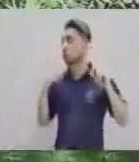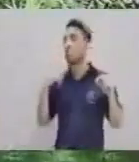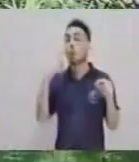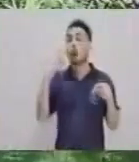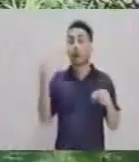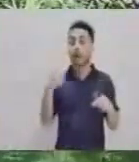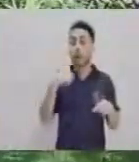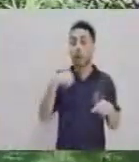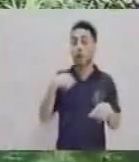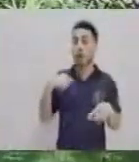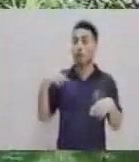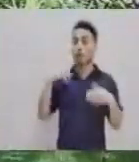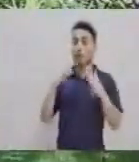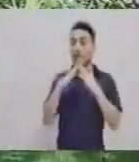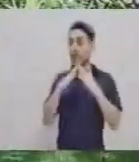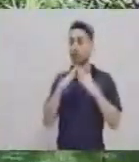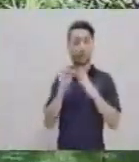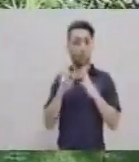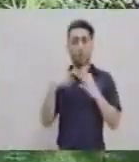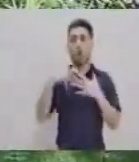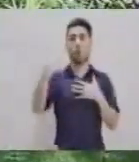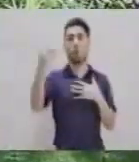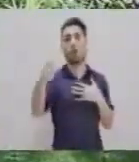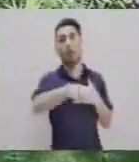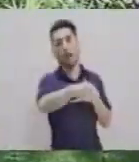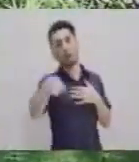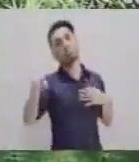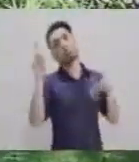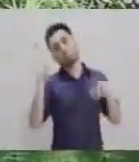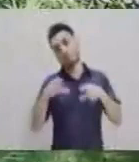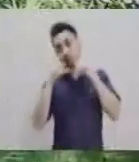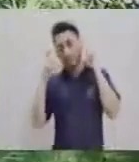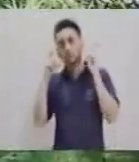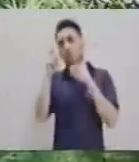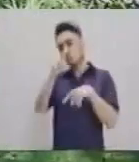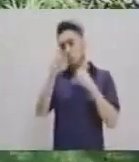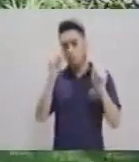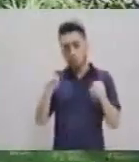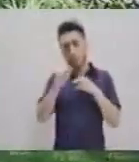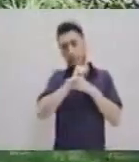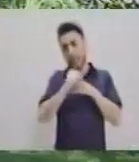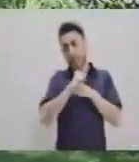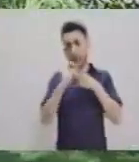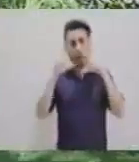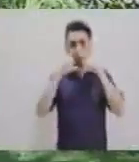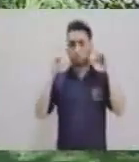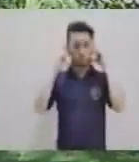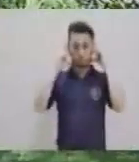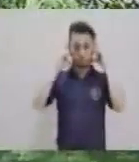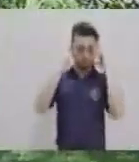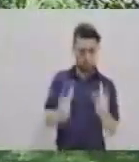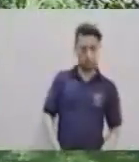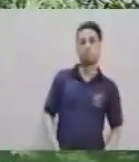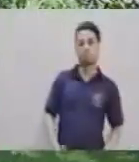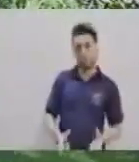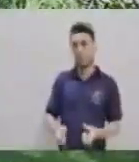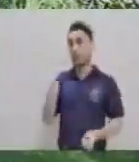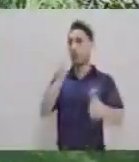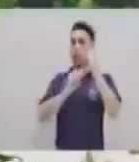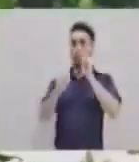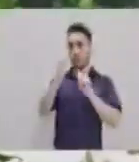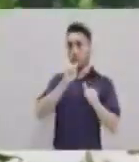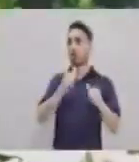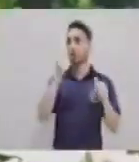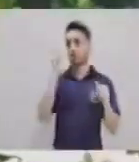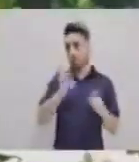de casa. Ustedes en su casa tienen que realizar los ejercicios sin la mascarilla. Y recuerden siempre hidratar. Entonces vamos a